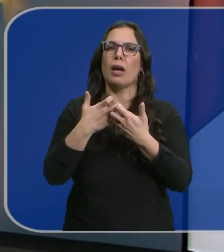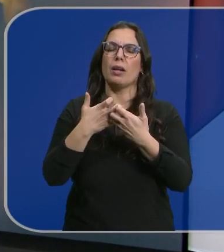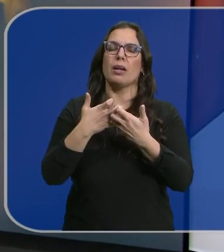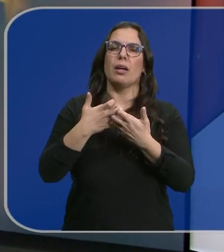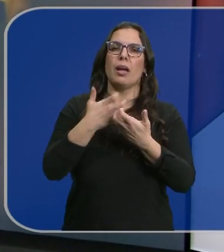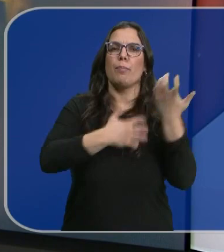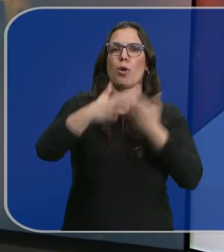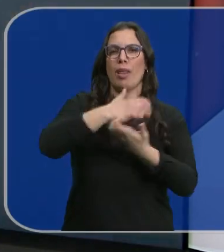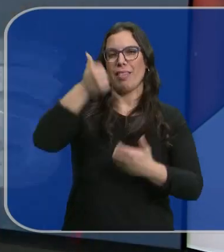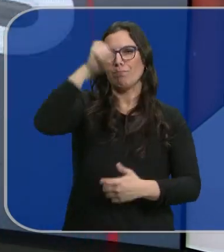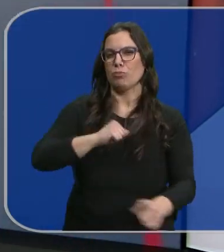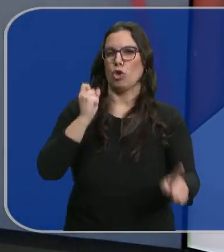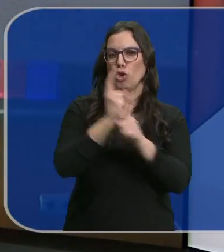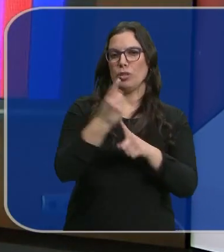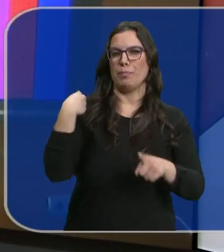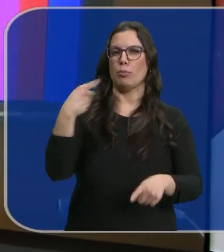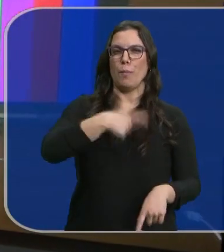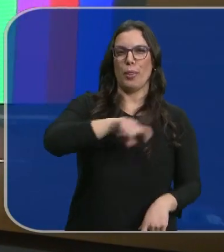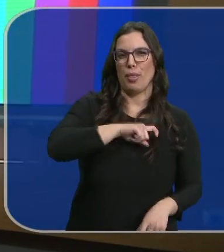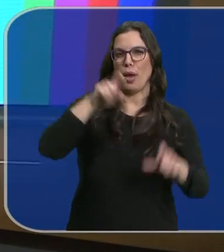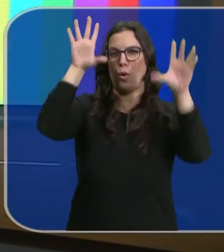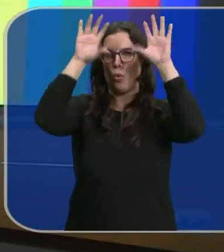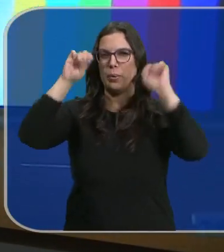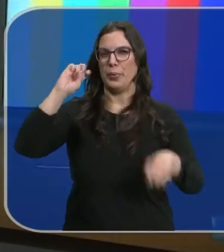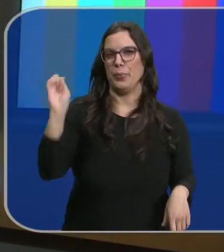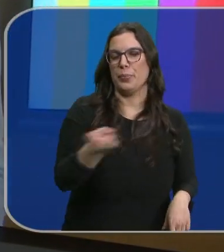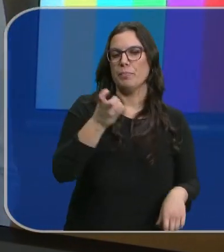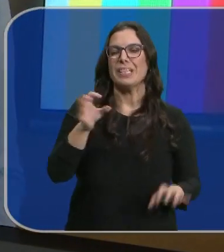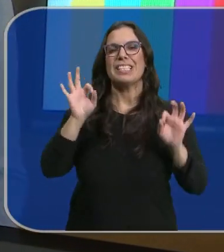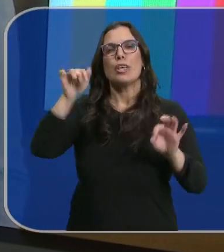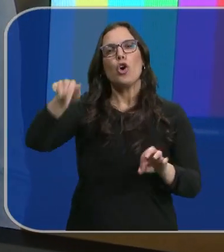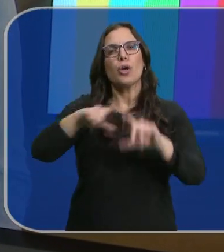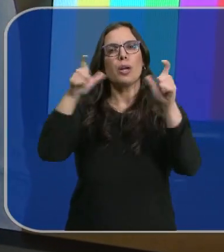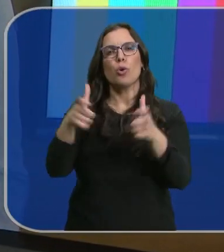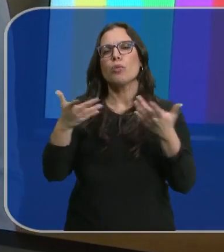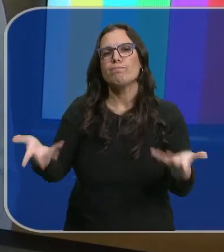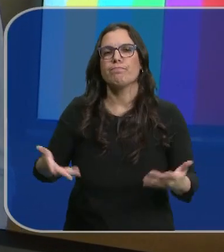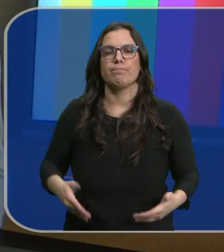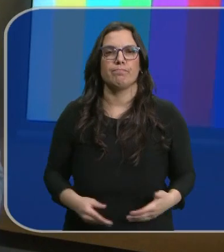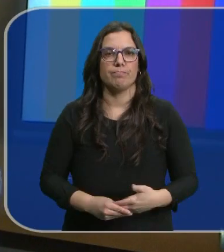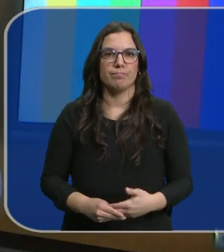las fuerzas de seguridad del Estado. Sara, ¿qué sabemos en concreto de la reunión de hoy?